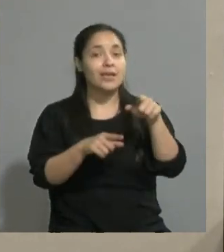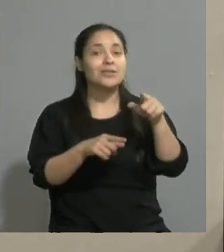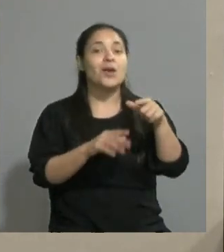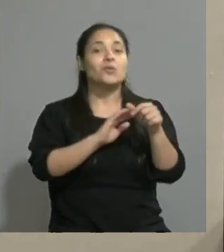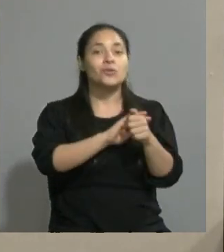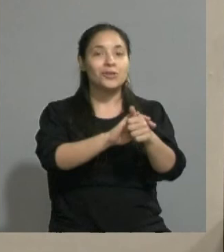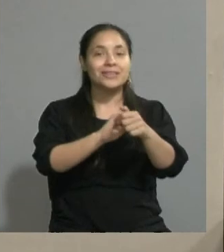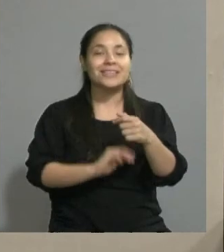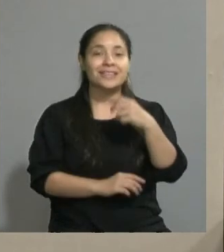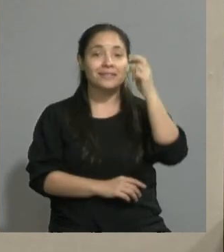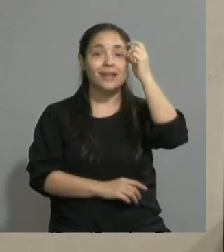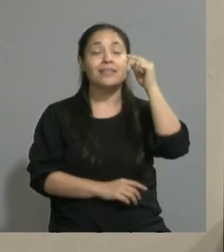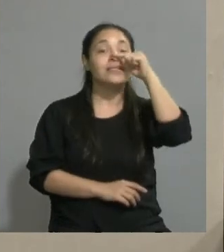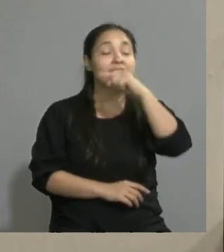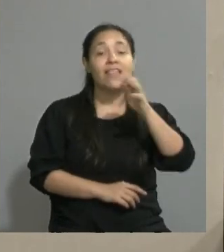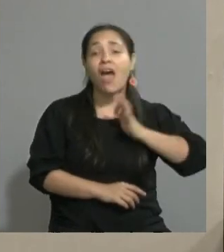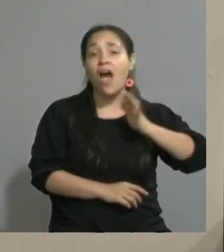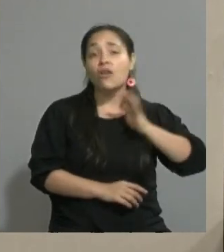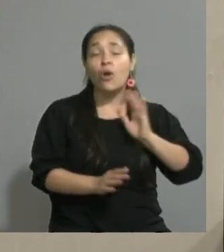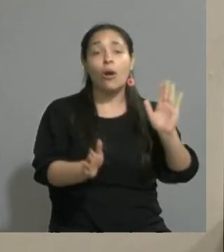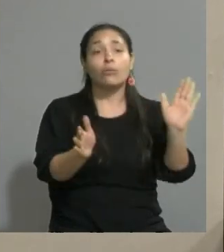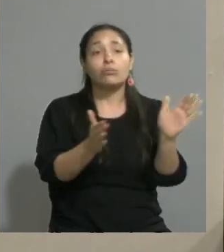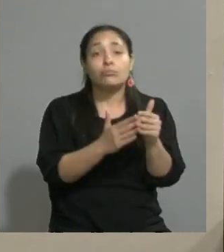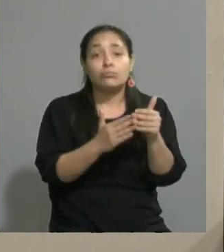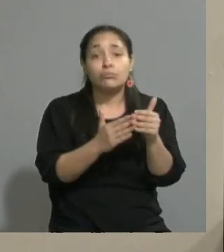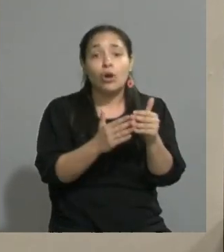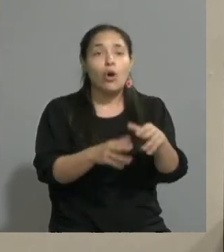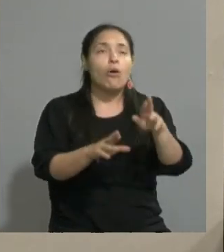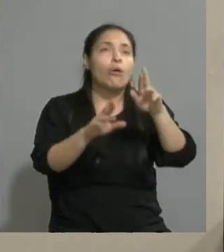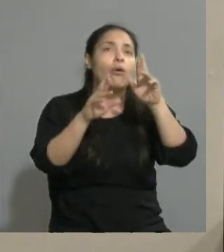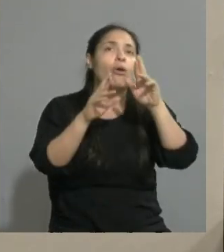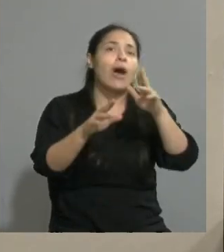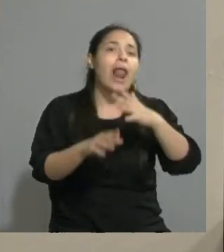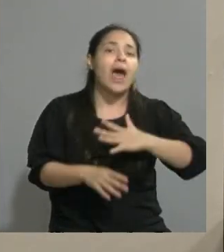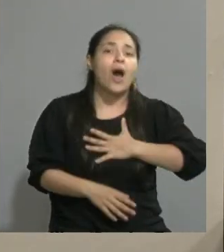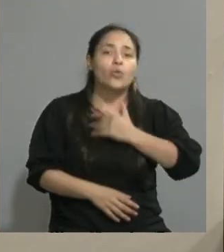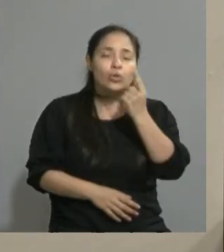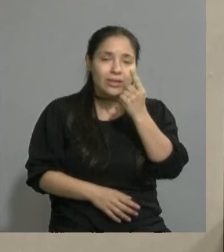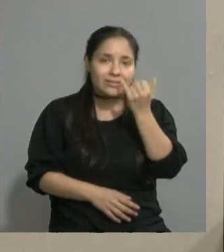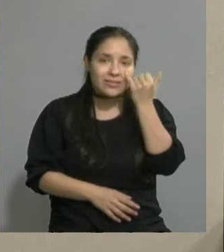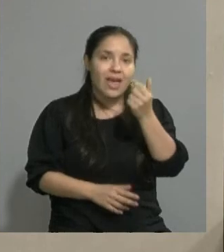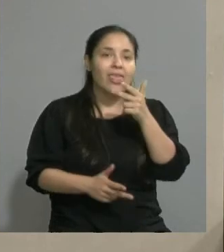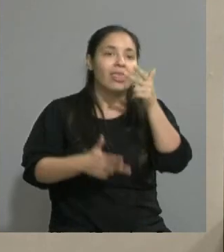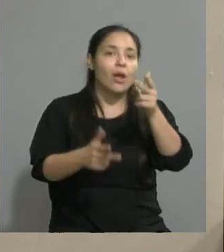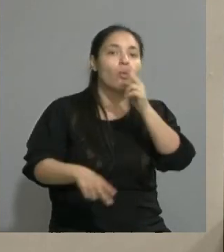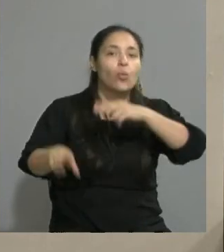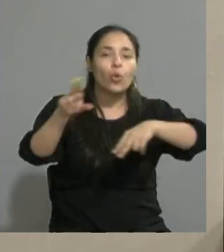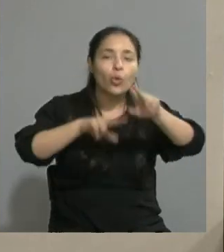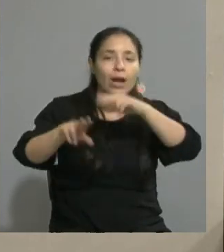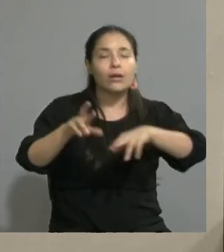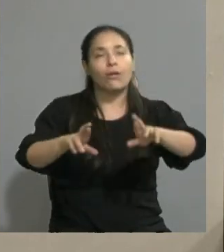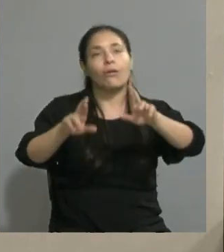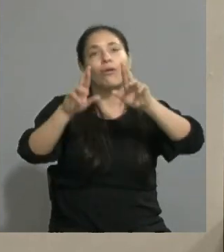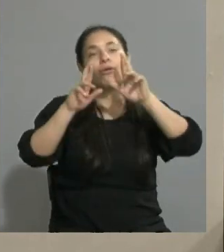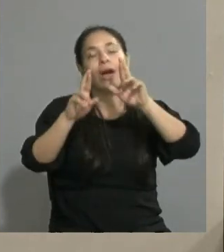hace 37 años que está encerrado. Ojalá las autoridades, han dicho que están buscando un lugar,